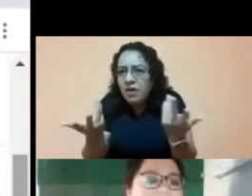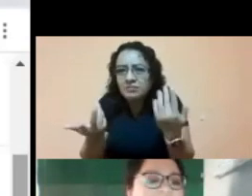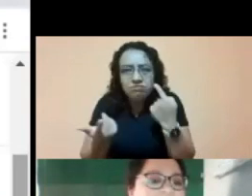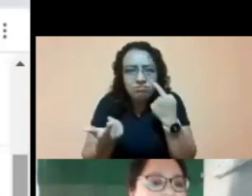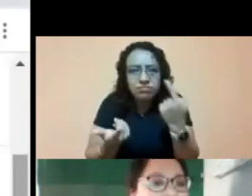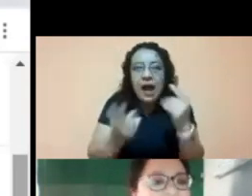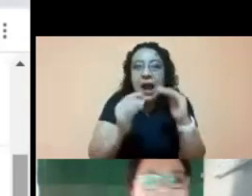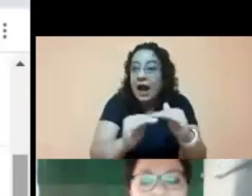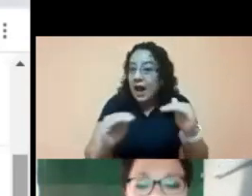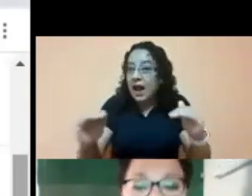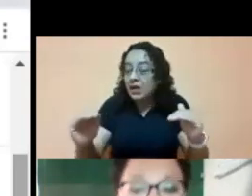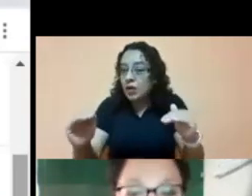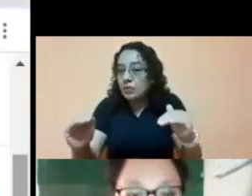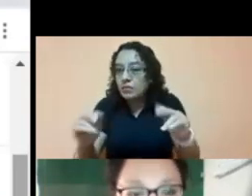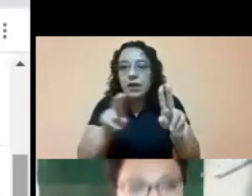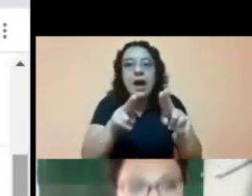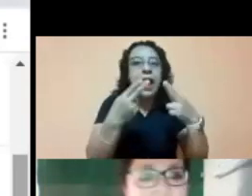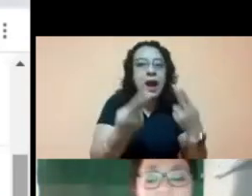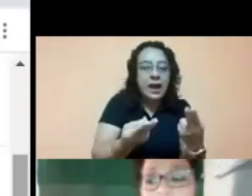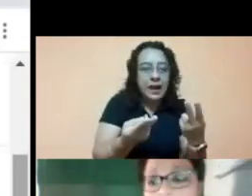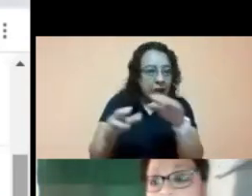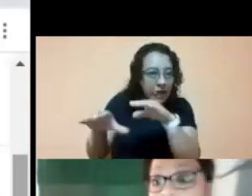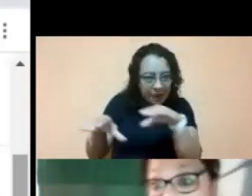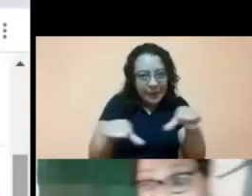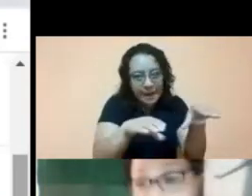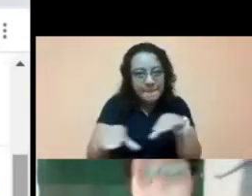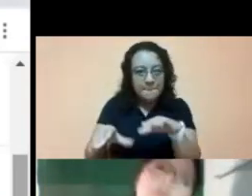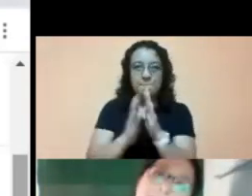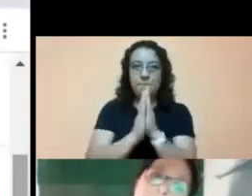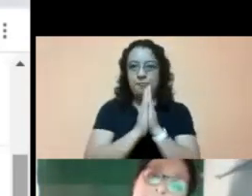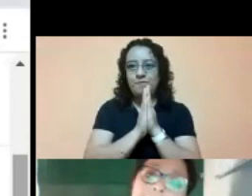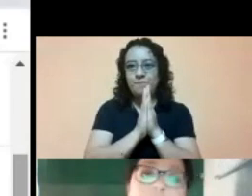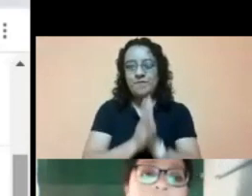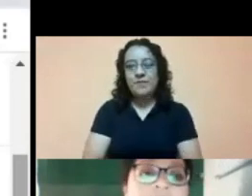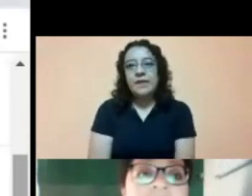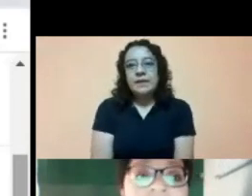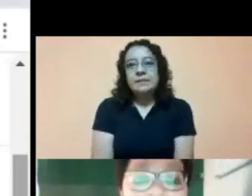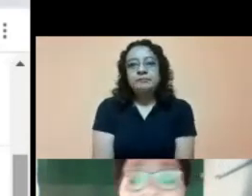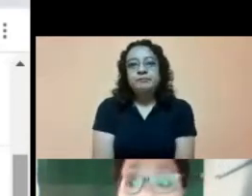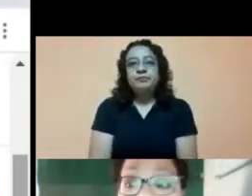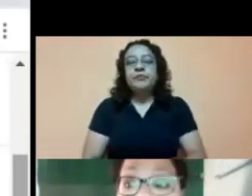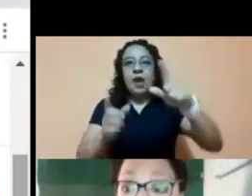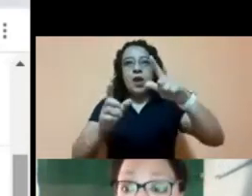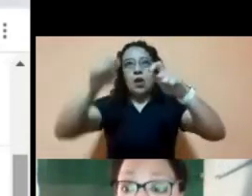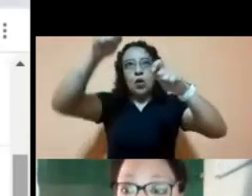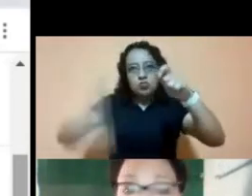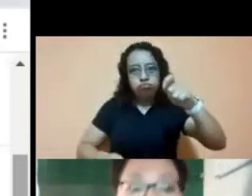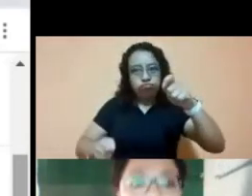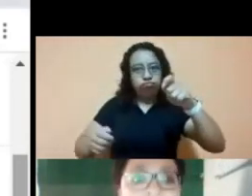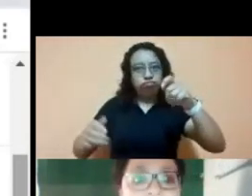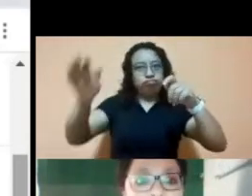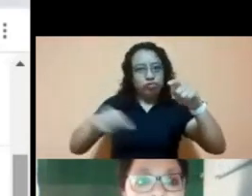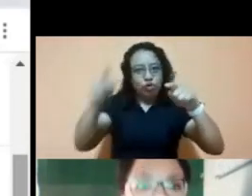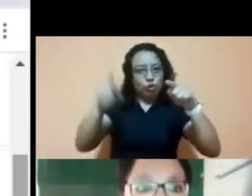estudiantes realicen lo que se pide a continuación. Muy bien, voy a girar la ruleta